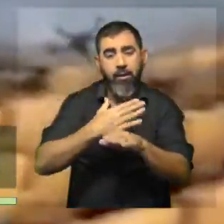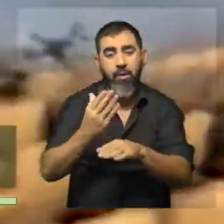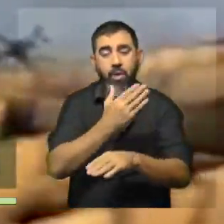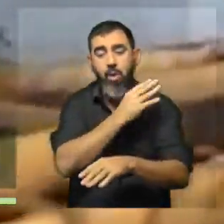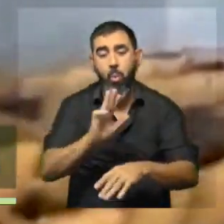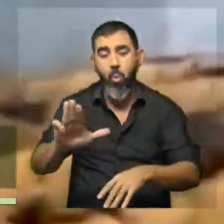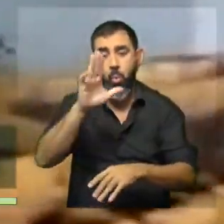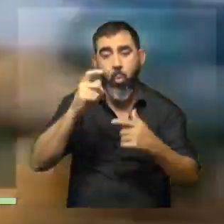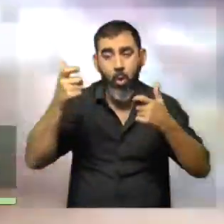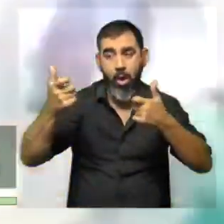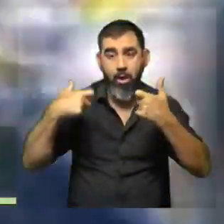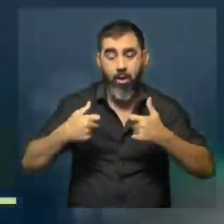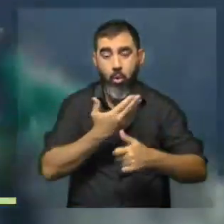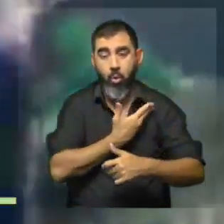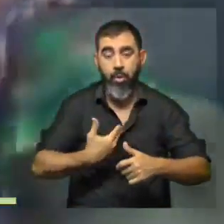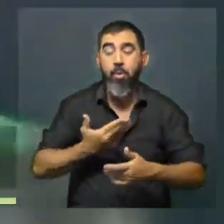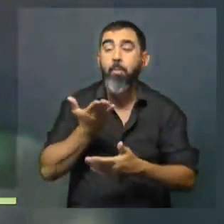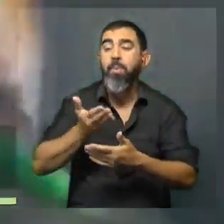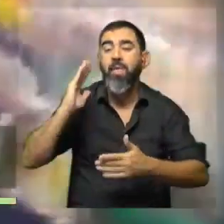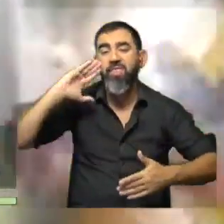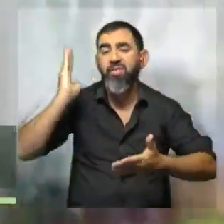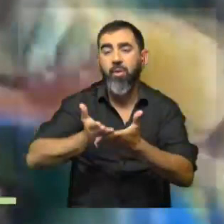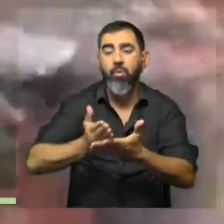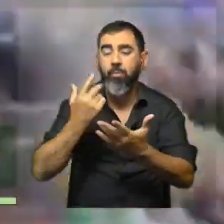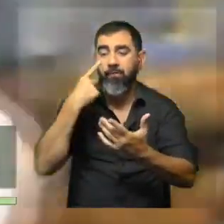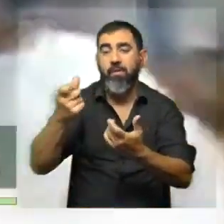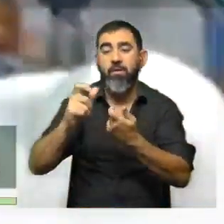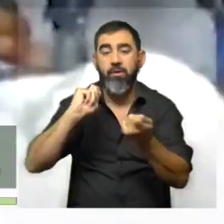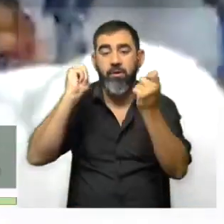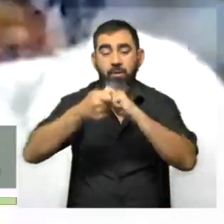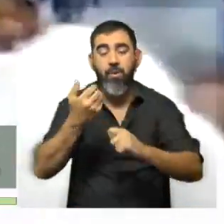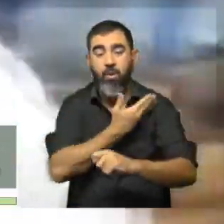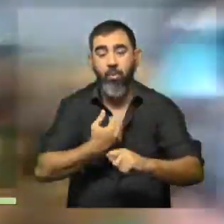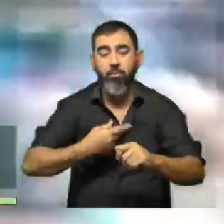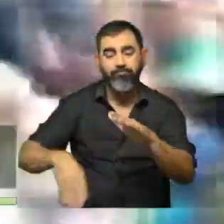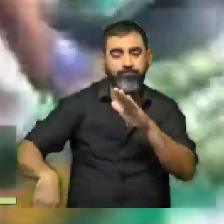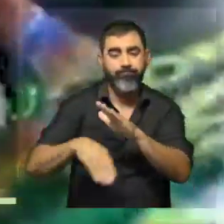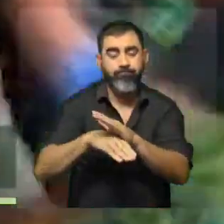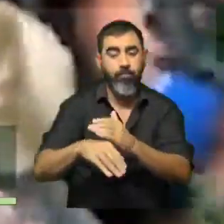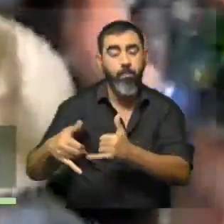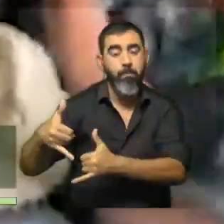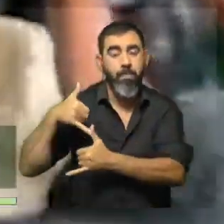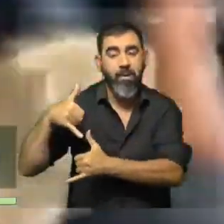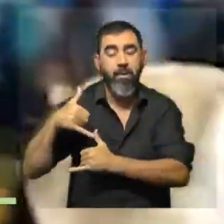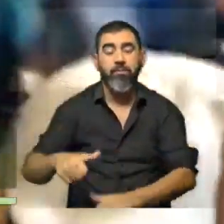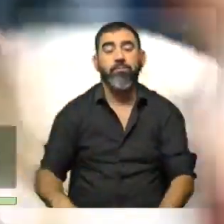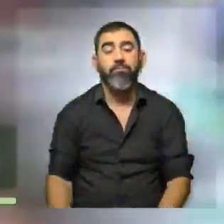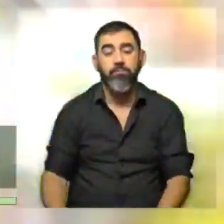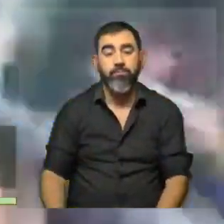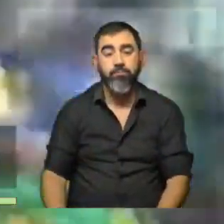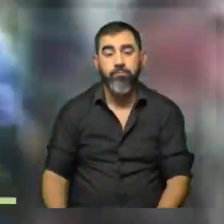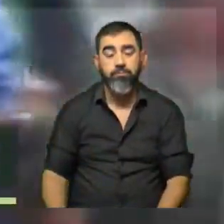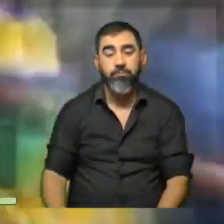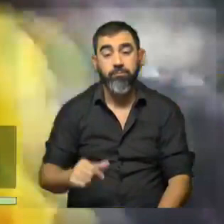de Lula hace una semana pidiendo un golpe militar para evitar el el paso de mando pero fueron desalojados por las fuerzas de seguridad Durante